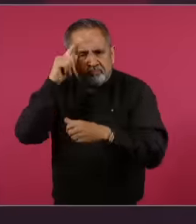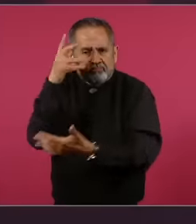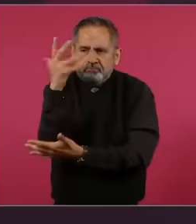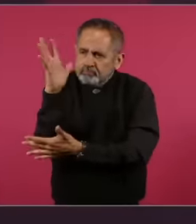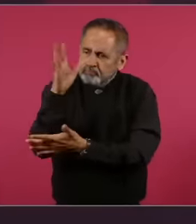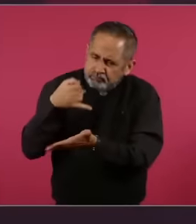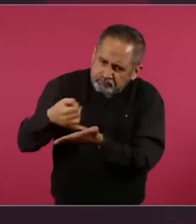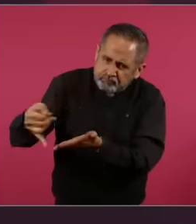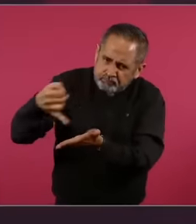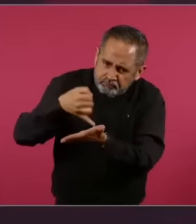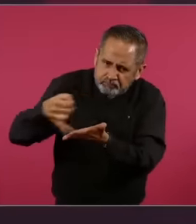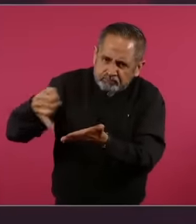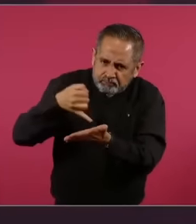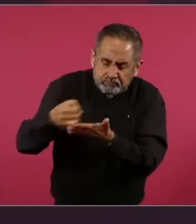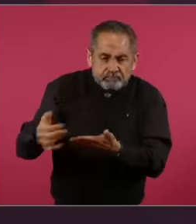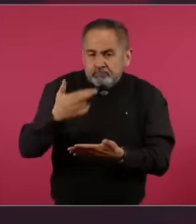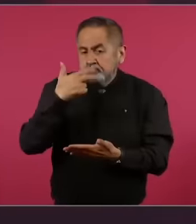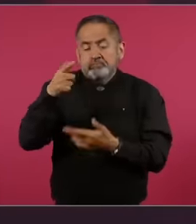y son